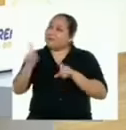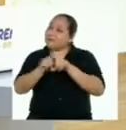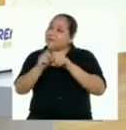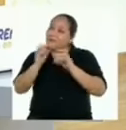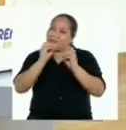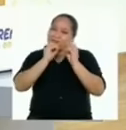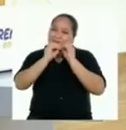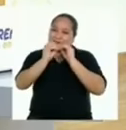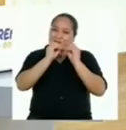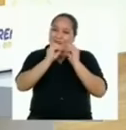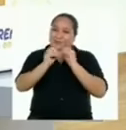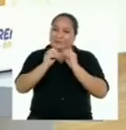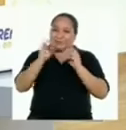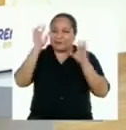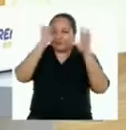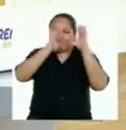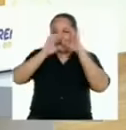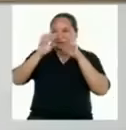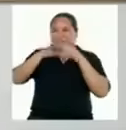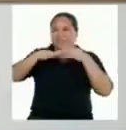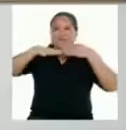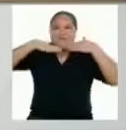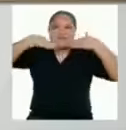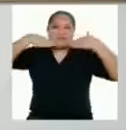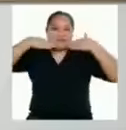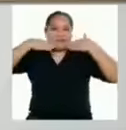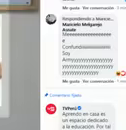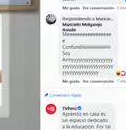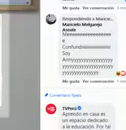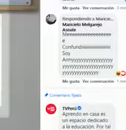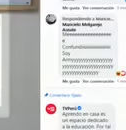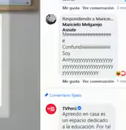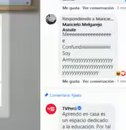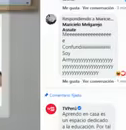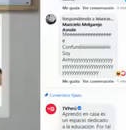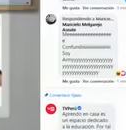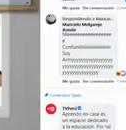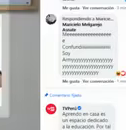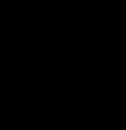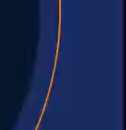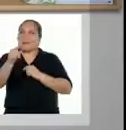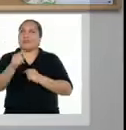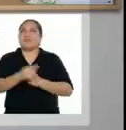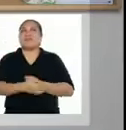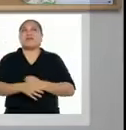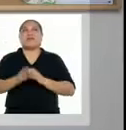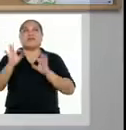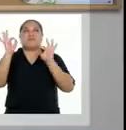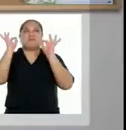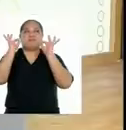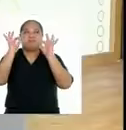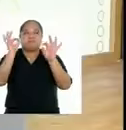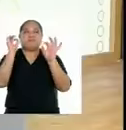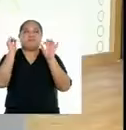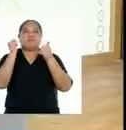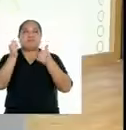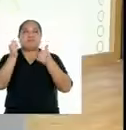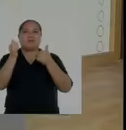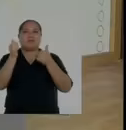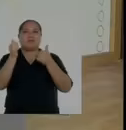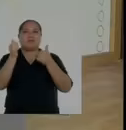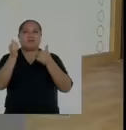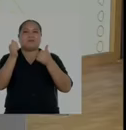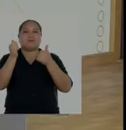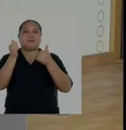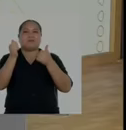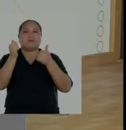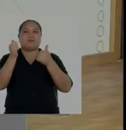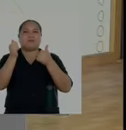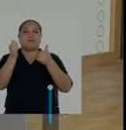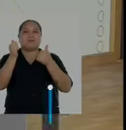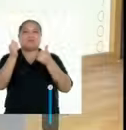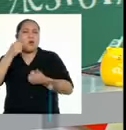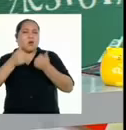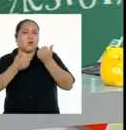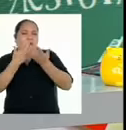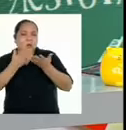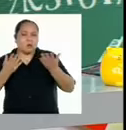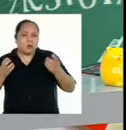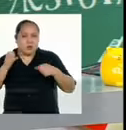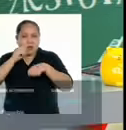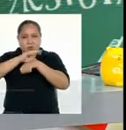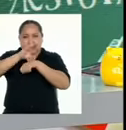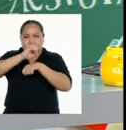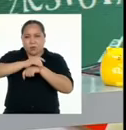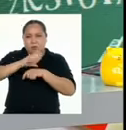resolver nuestras dudas siempre con una sonrisa. Ha sido un placer acompañarlas y acompañarlos en todo este camino